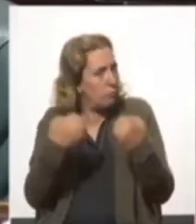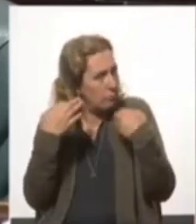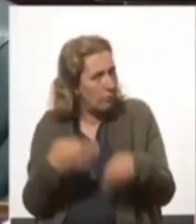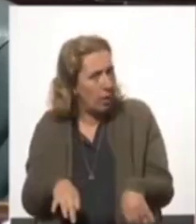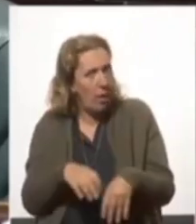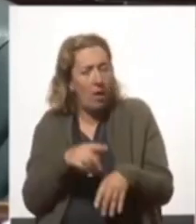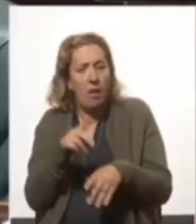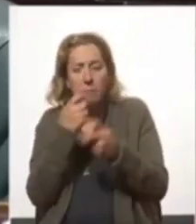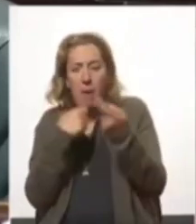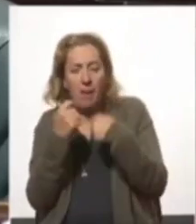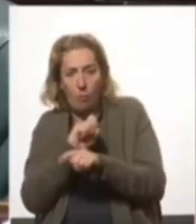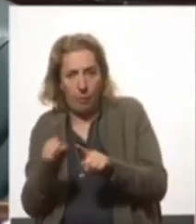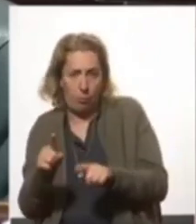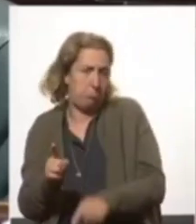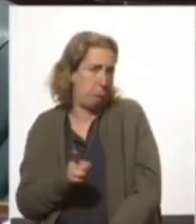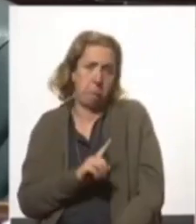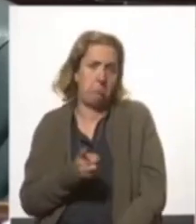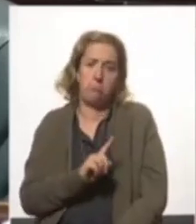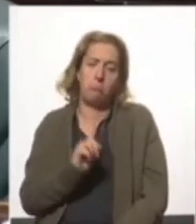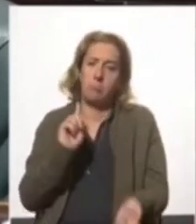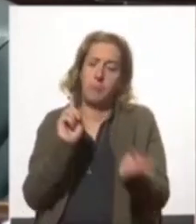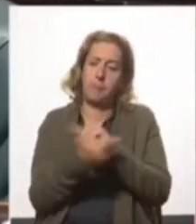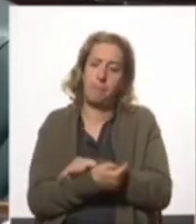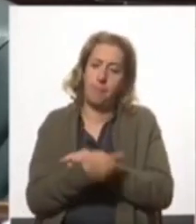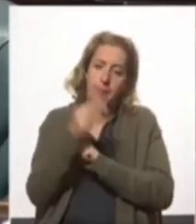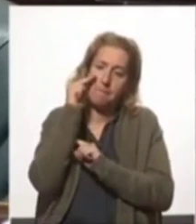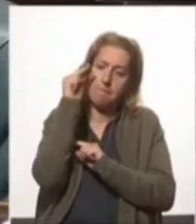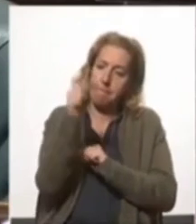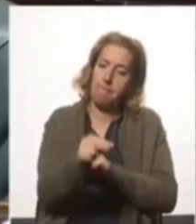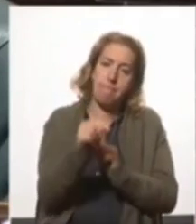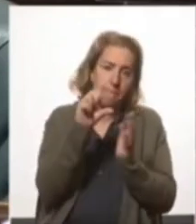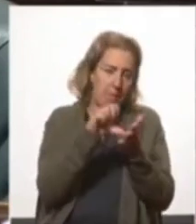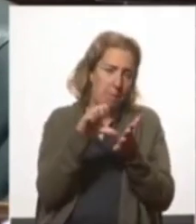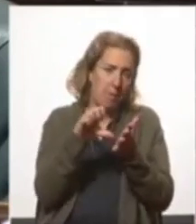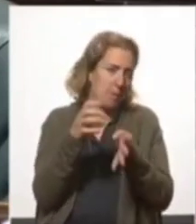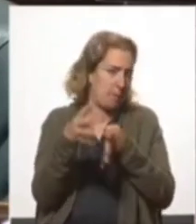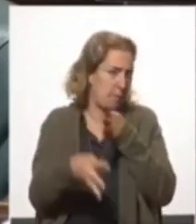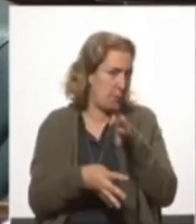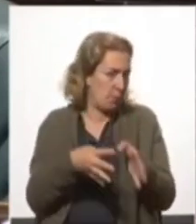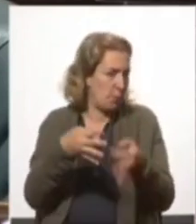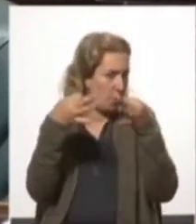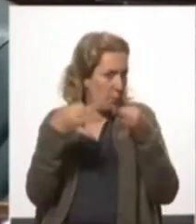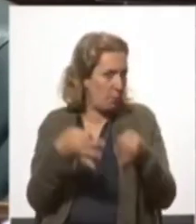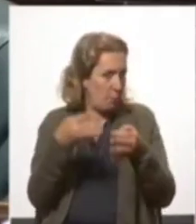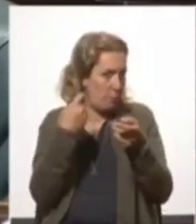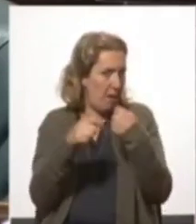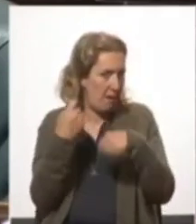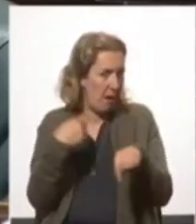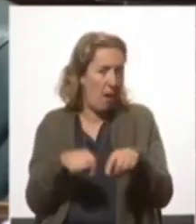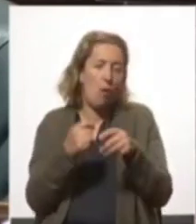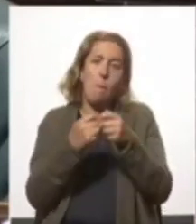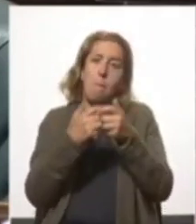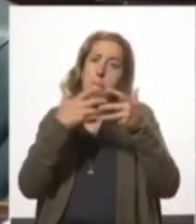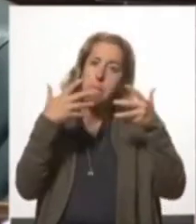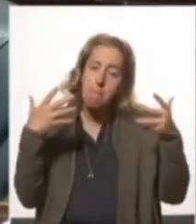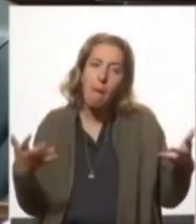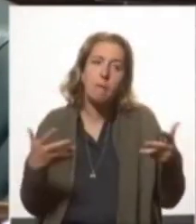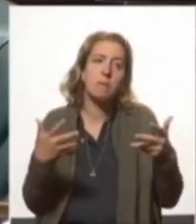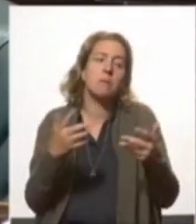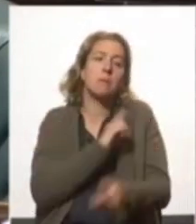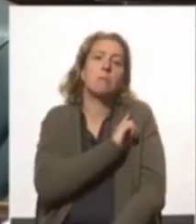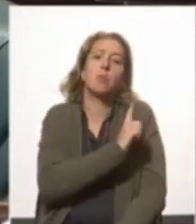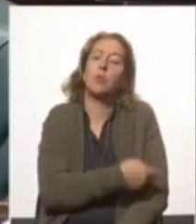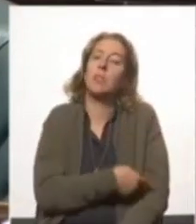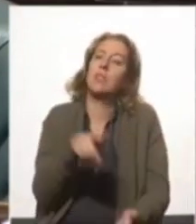contrario. Más bien uno ve países en donde funcionan de manera más profunda los mercados y con más potencia el sector